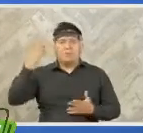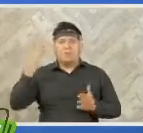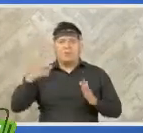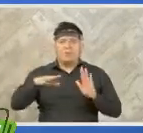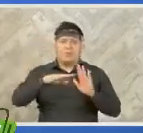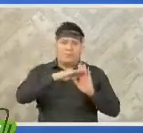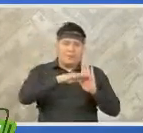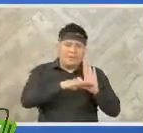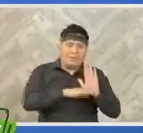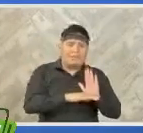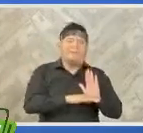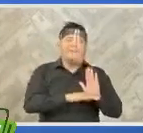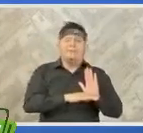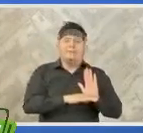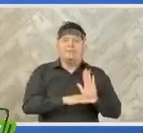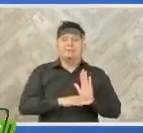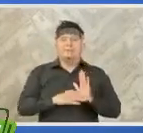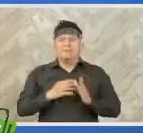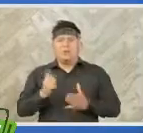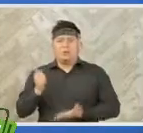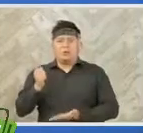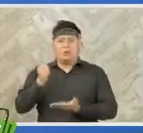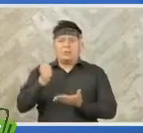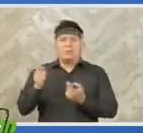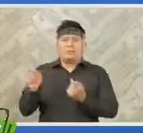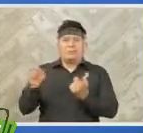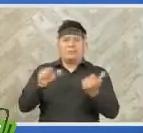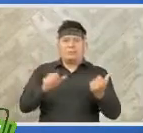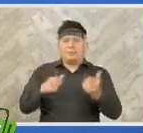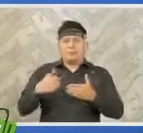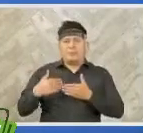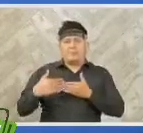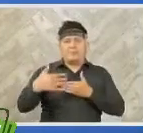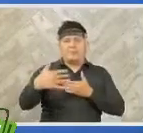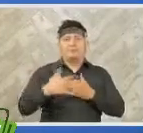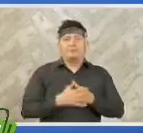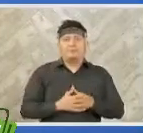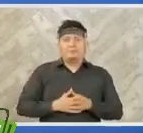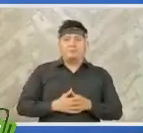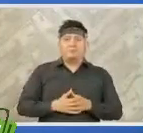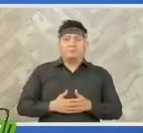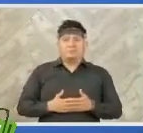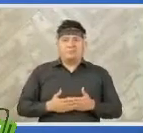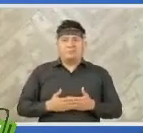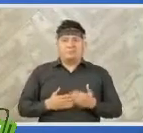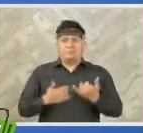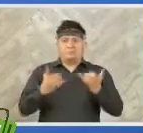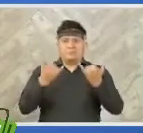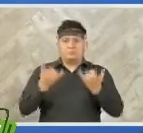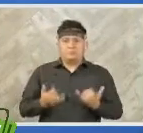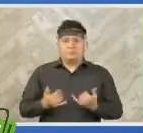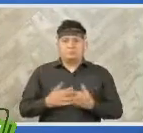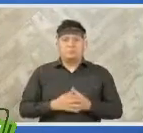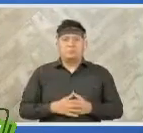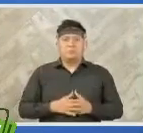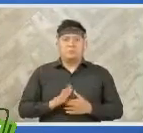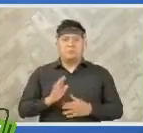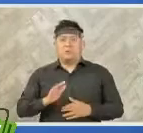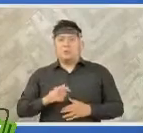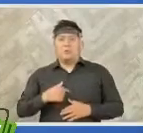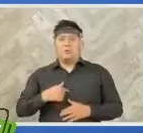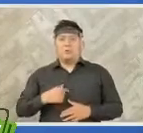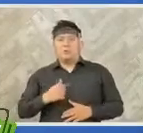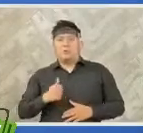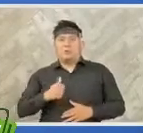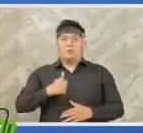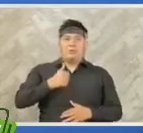y programas de inversión que tengan una visión de largo plazo. Y en esta medida, el asistencialismo o el paternalismo ha sido una